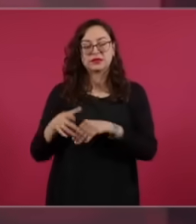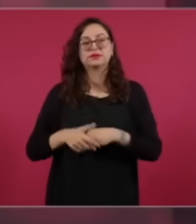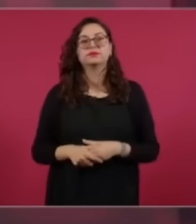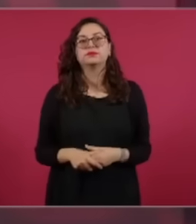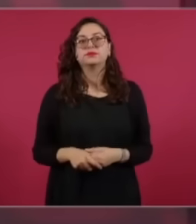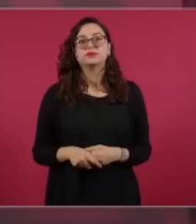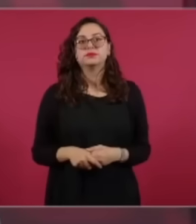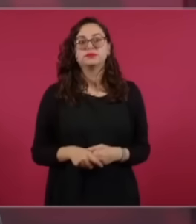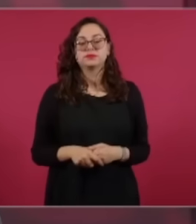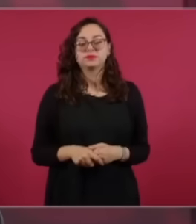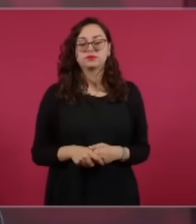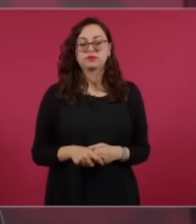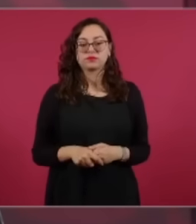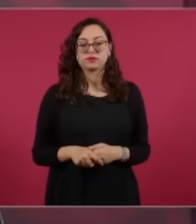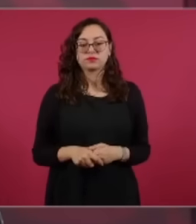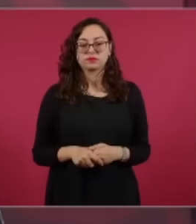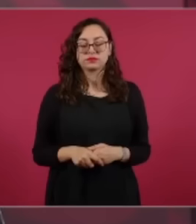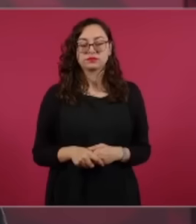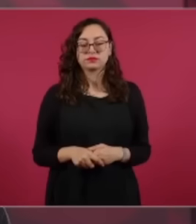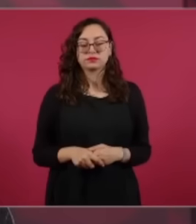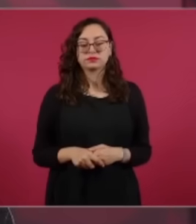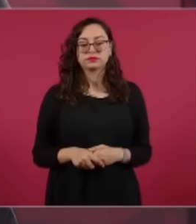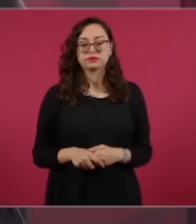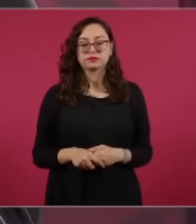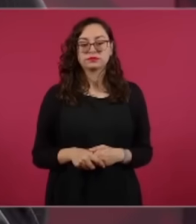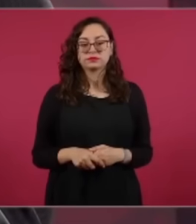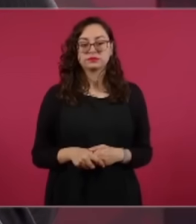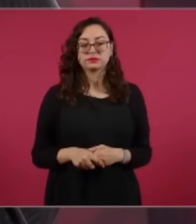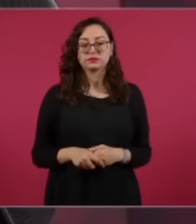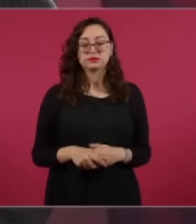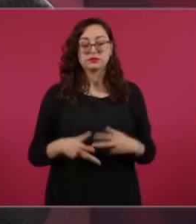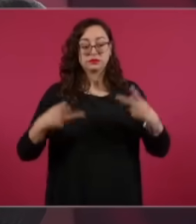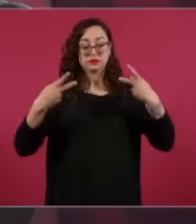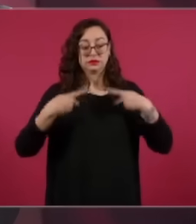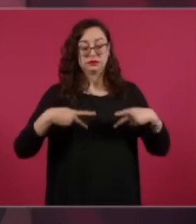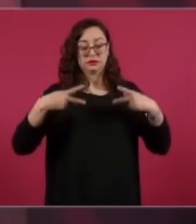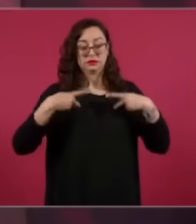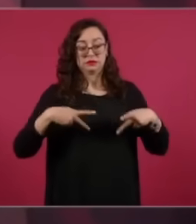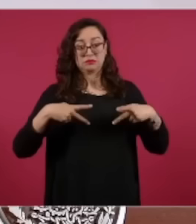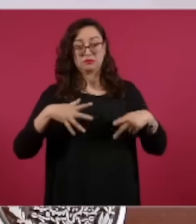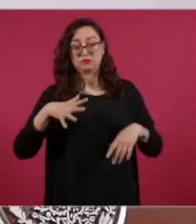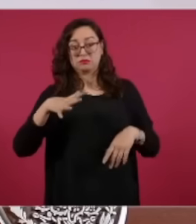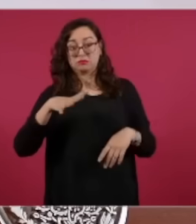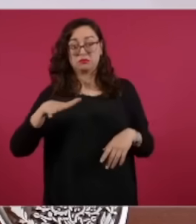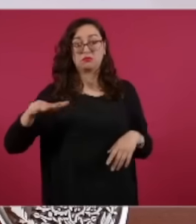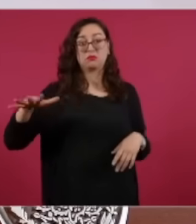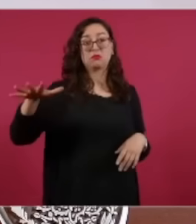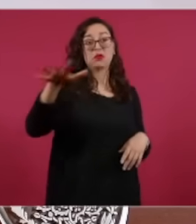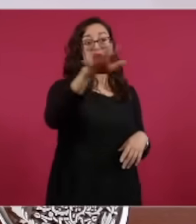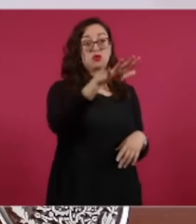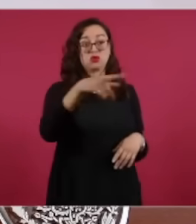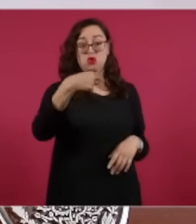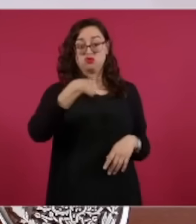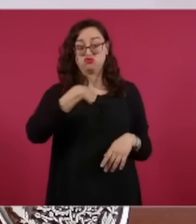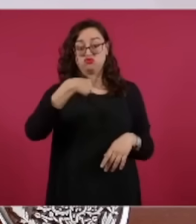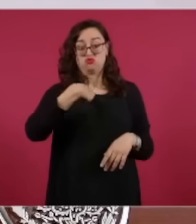presionamos que yo presione a la gente para que